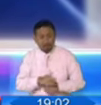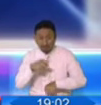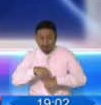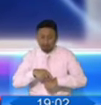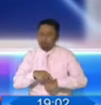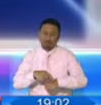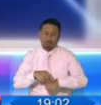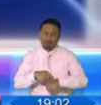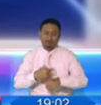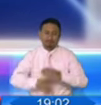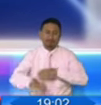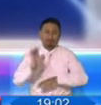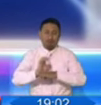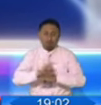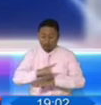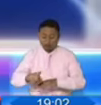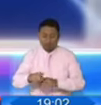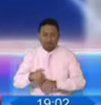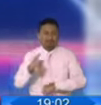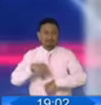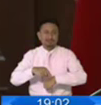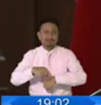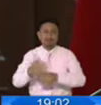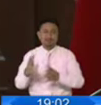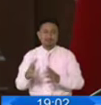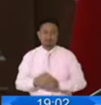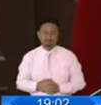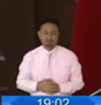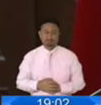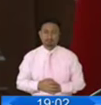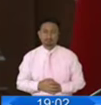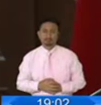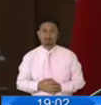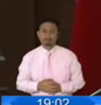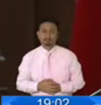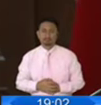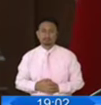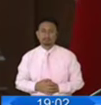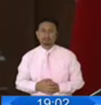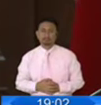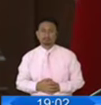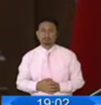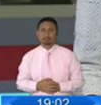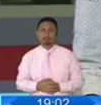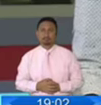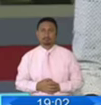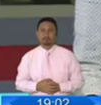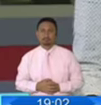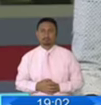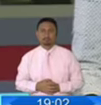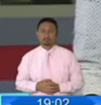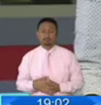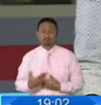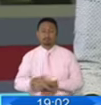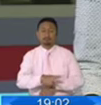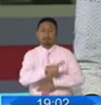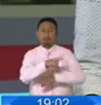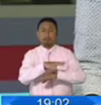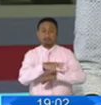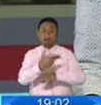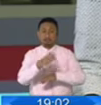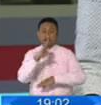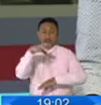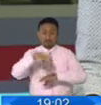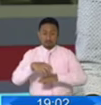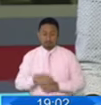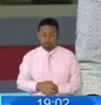La patria no puede perder tiempo. Informó Patricia Aldaz. Y el fiscal general del Estado